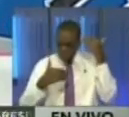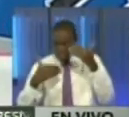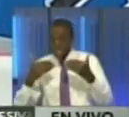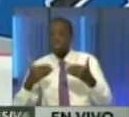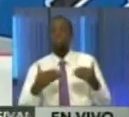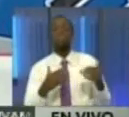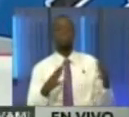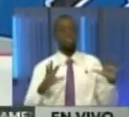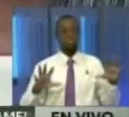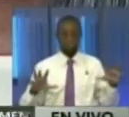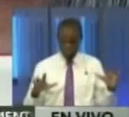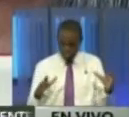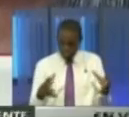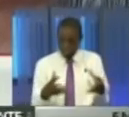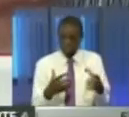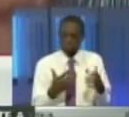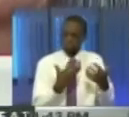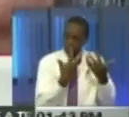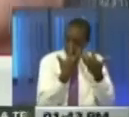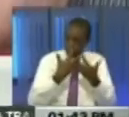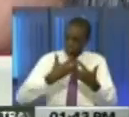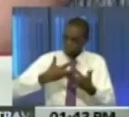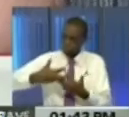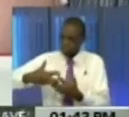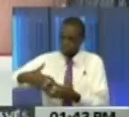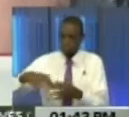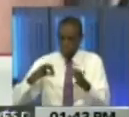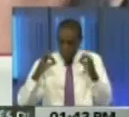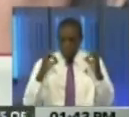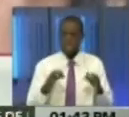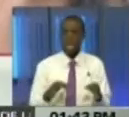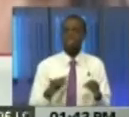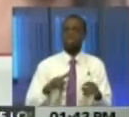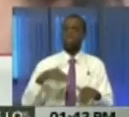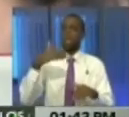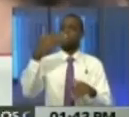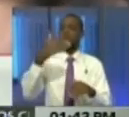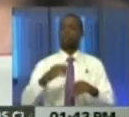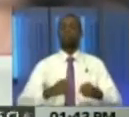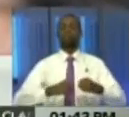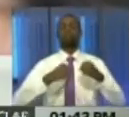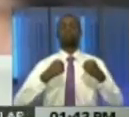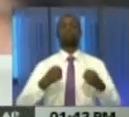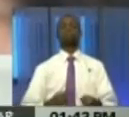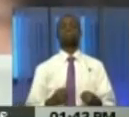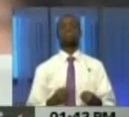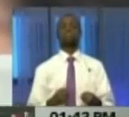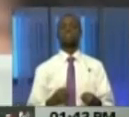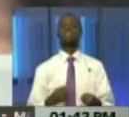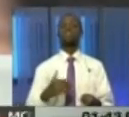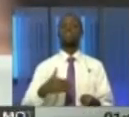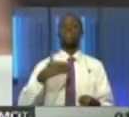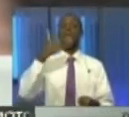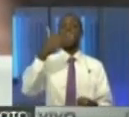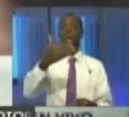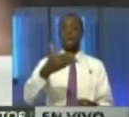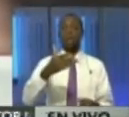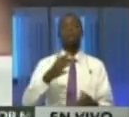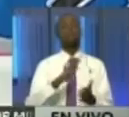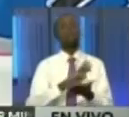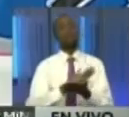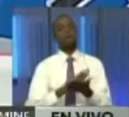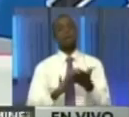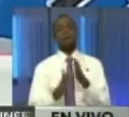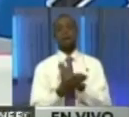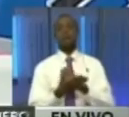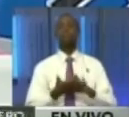cuerpo técnico que deriva en una construcción sólida en cuya fortaleza descansa la posibilidad de seguir